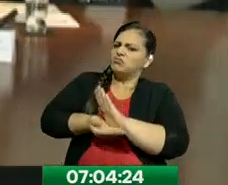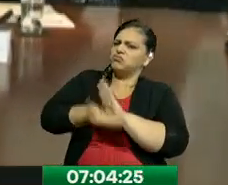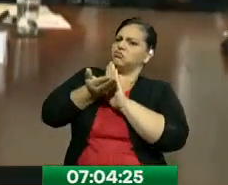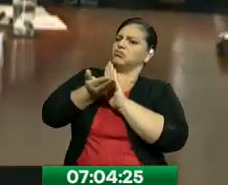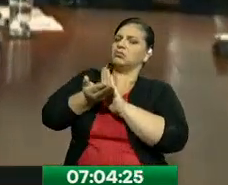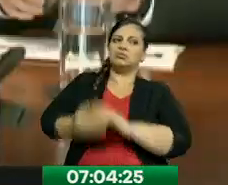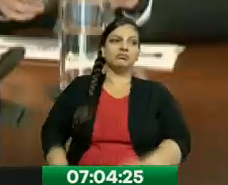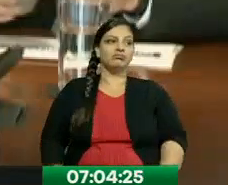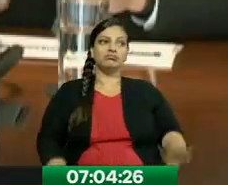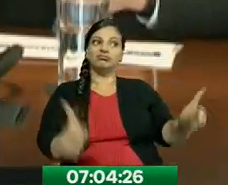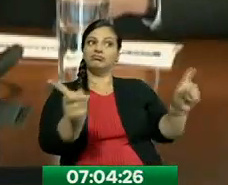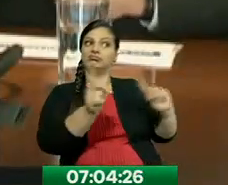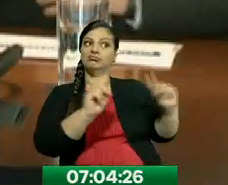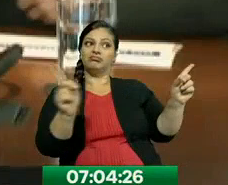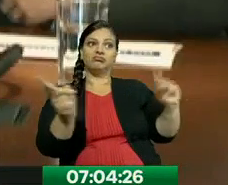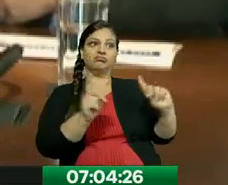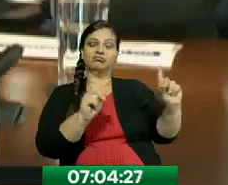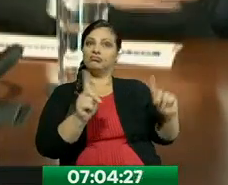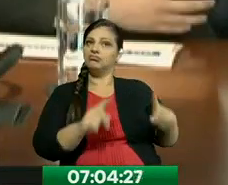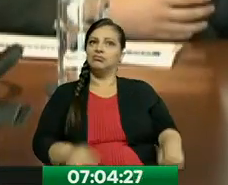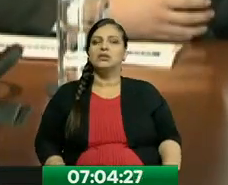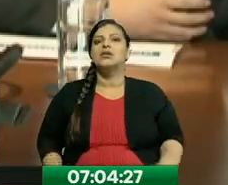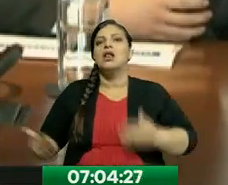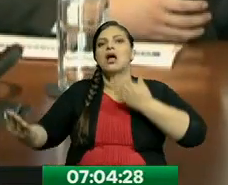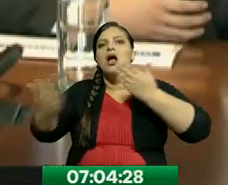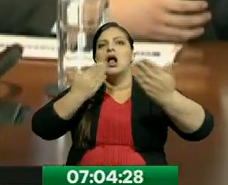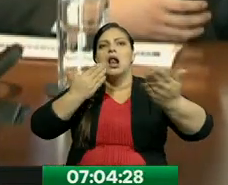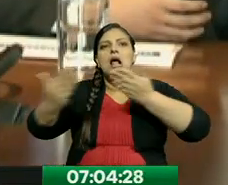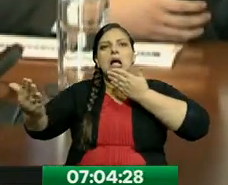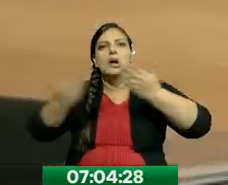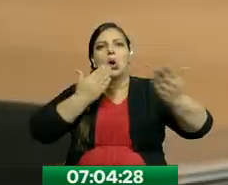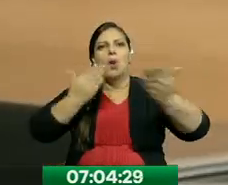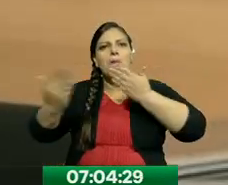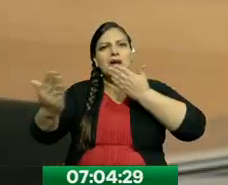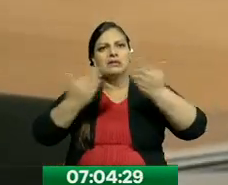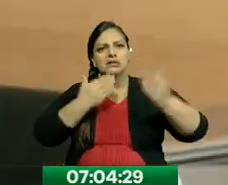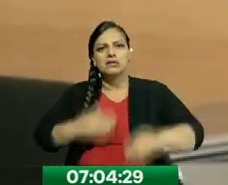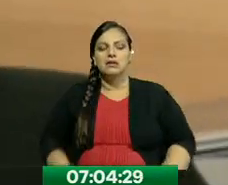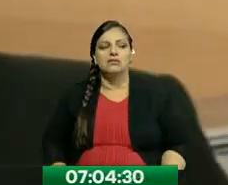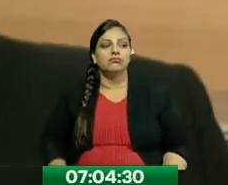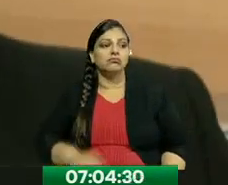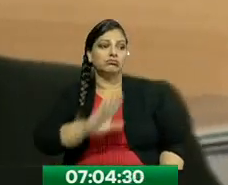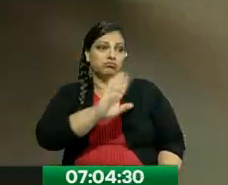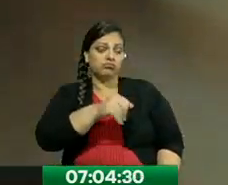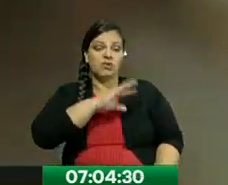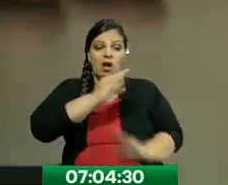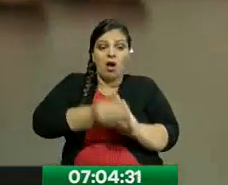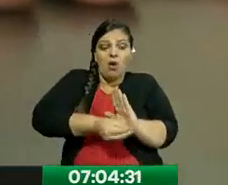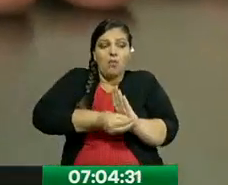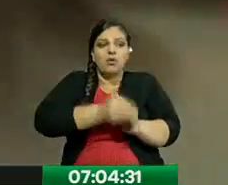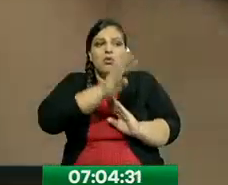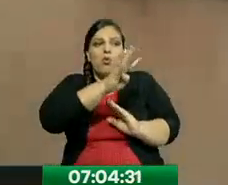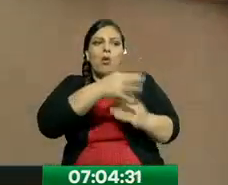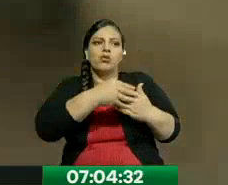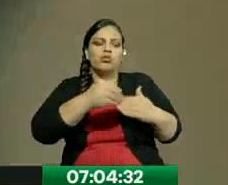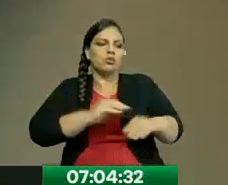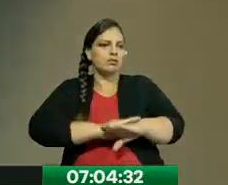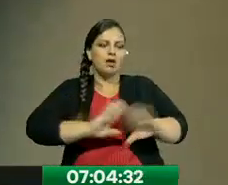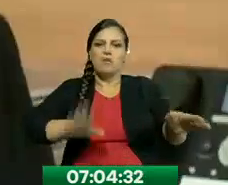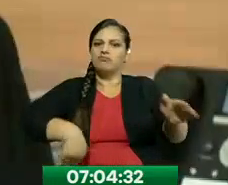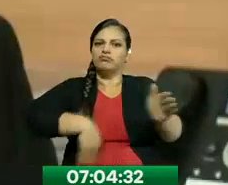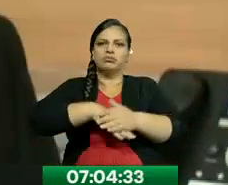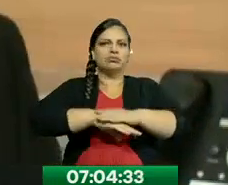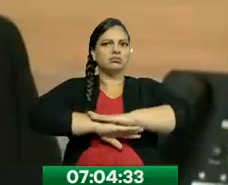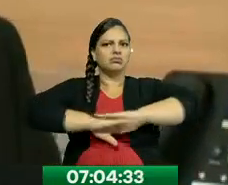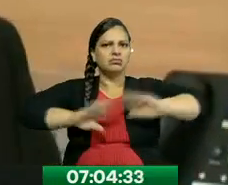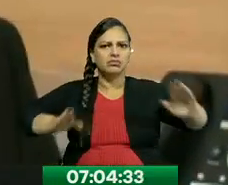congelamiento del sueldo, que luego se convirtió en una propuesta de $4. Ante ello, el ministro Ledesma aclaró que la medida no obedecería